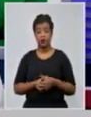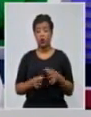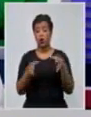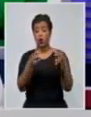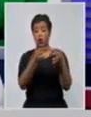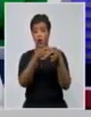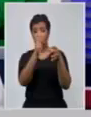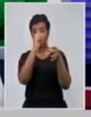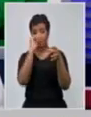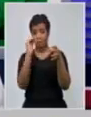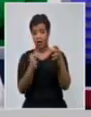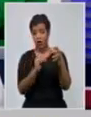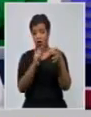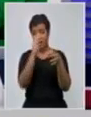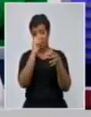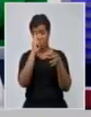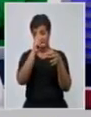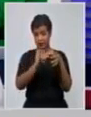años de edad.